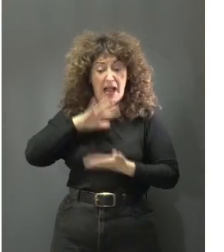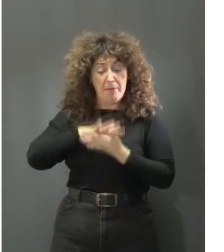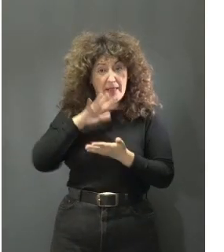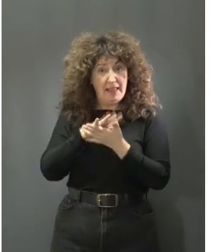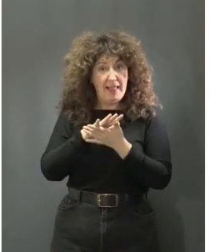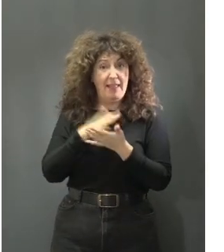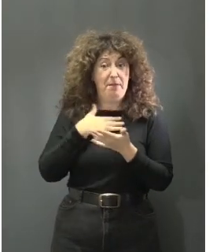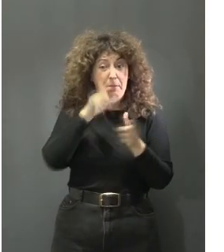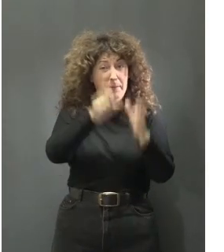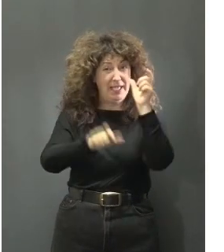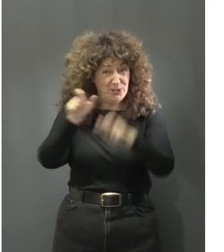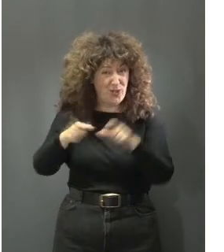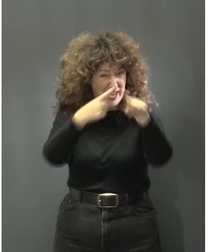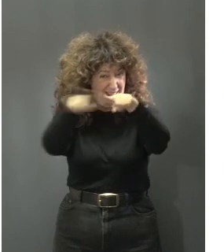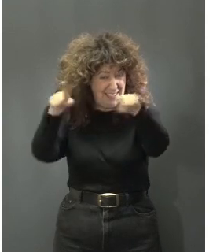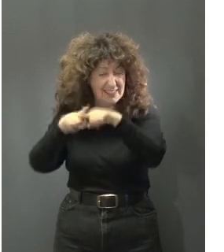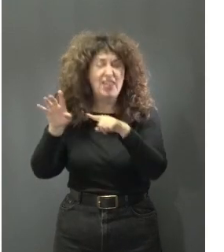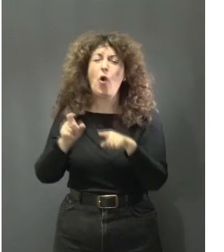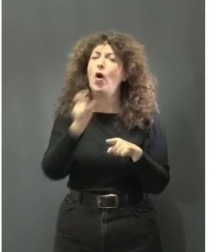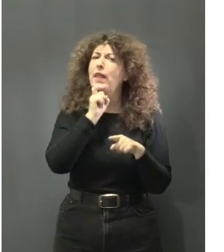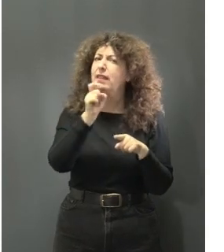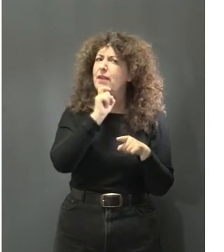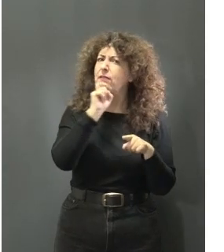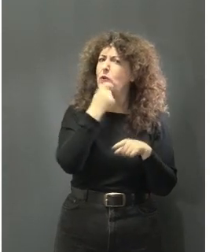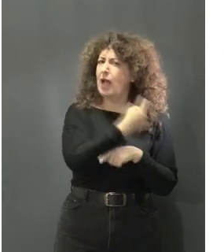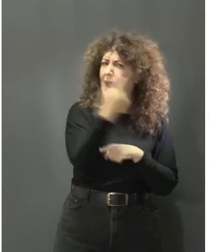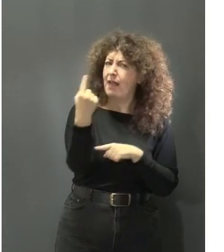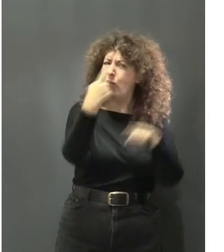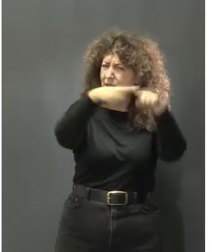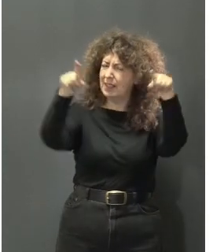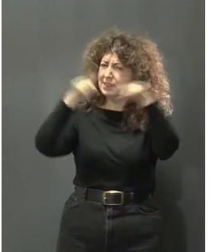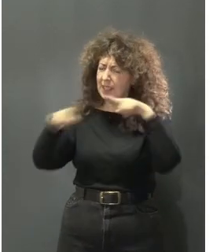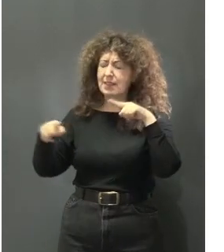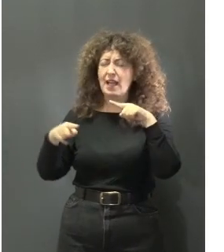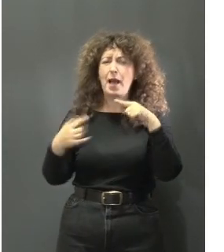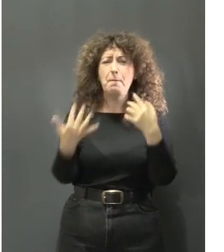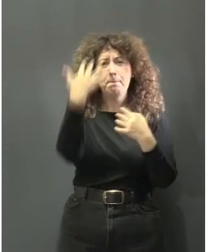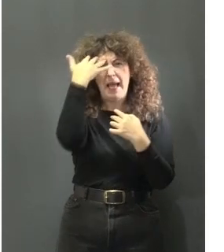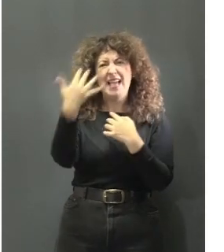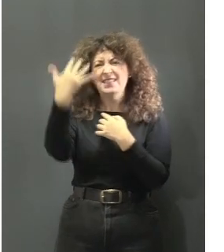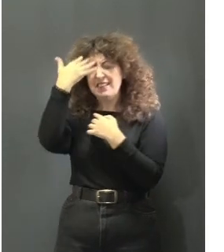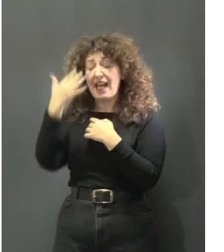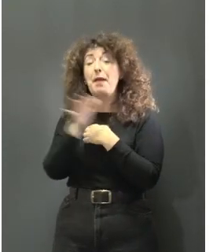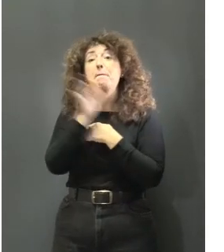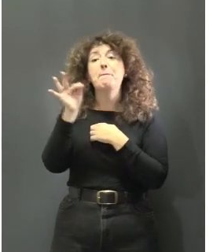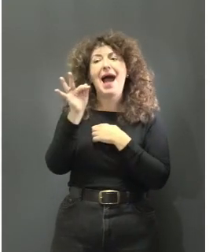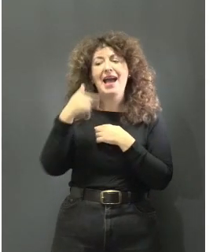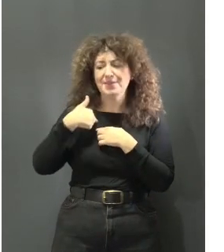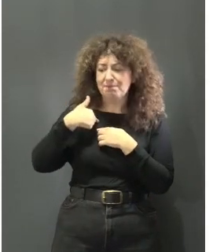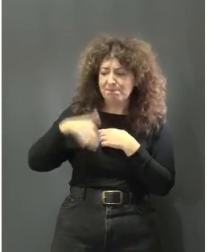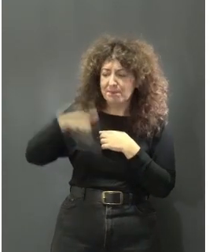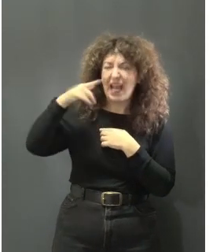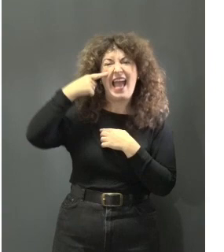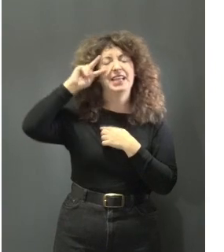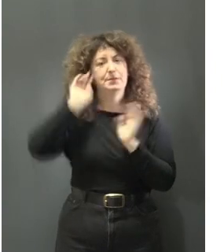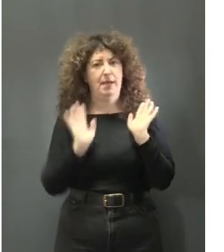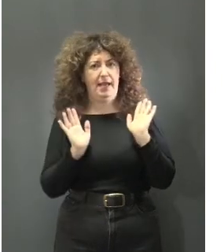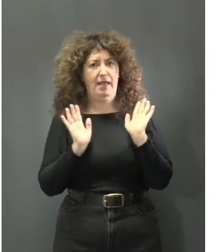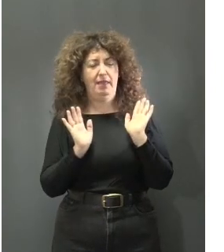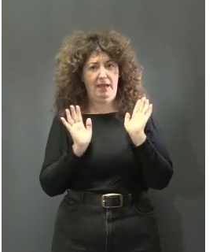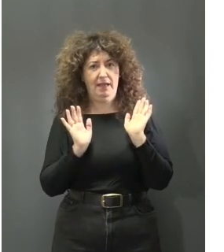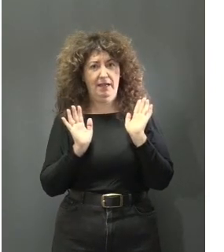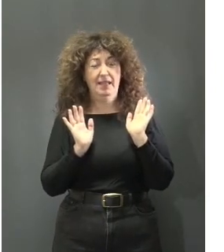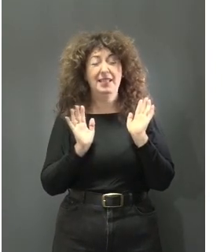las personas, distintas dificultades que pueden tener las personas y qué experiencias tenemos? Está comprobado